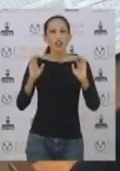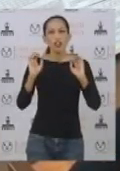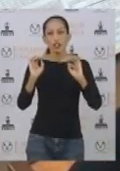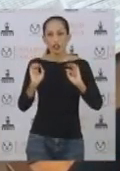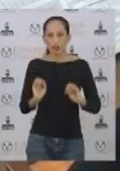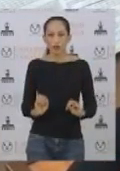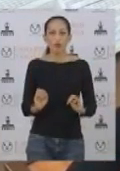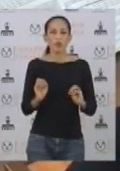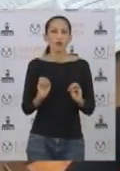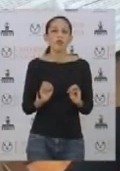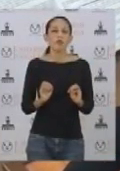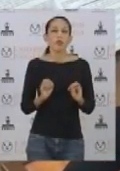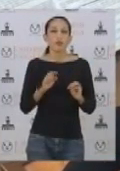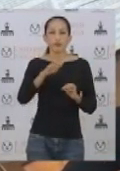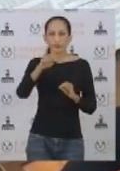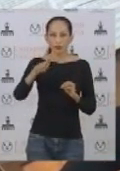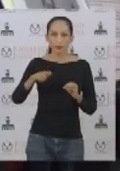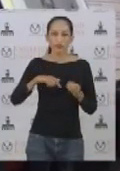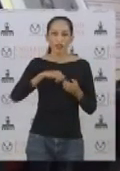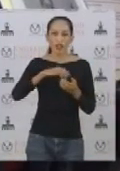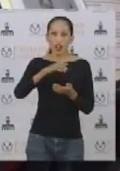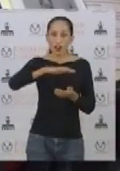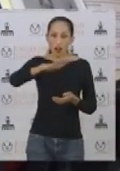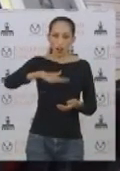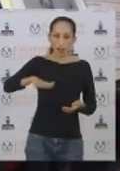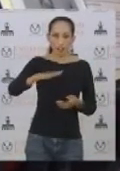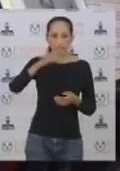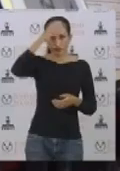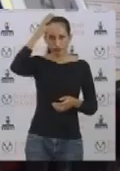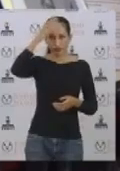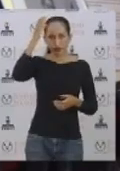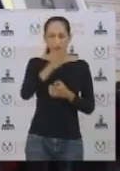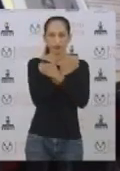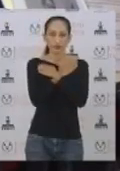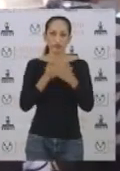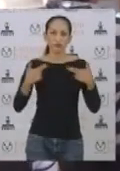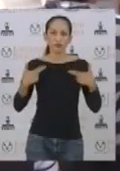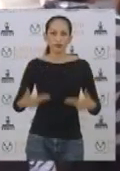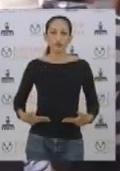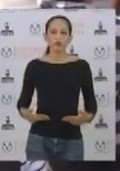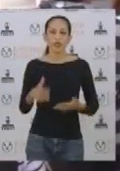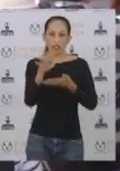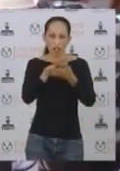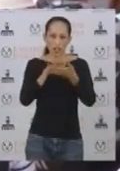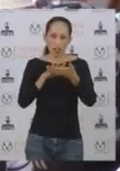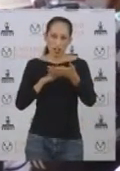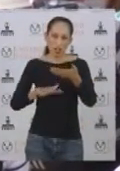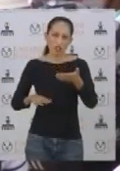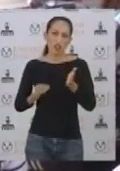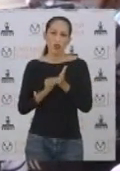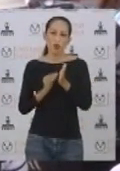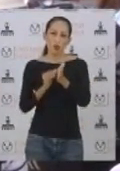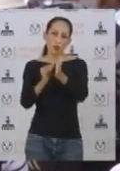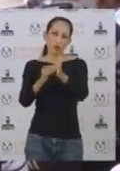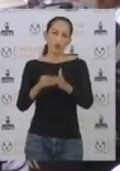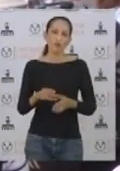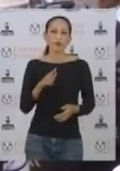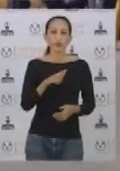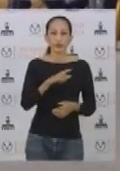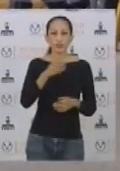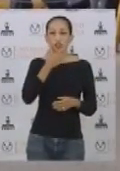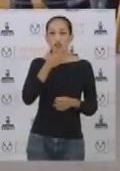del auditorio de la Unidad Académica Multidisciplinaria de Ciencias, Educación y Humanidades, el maratón de lectores en homenaje a Juan José